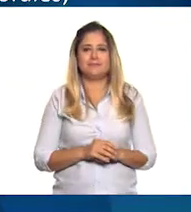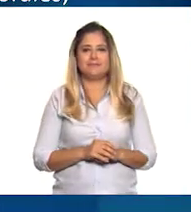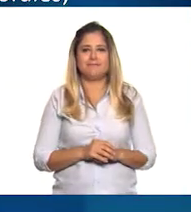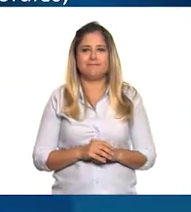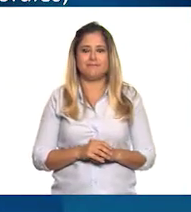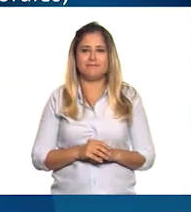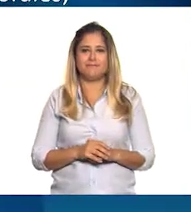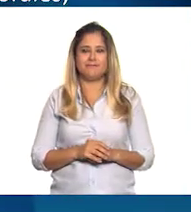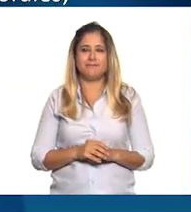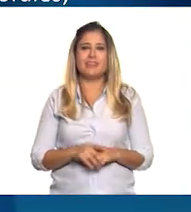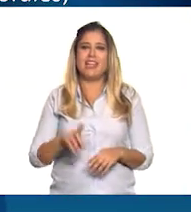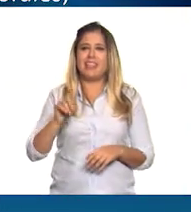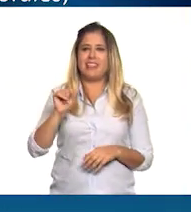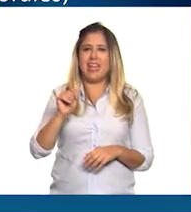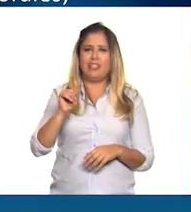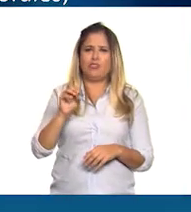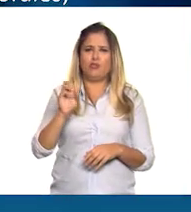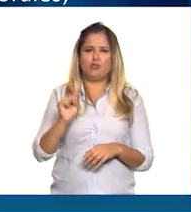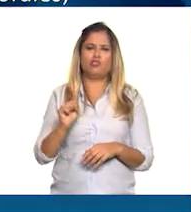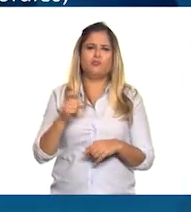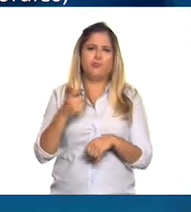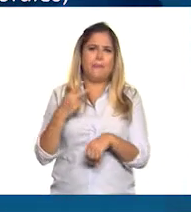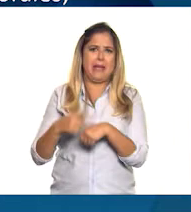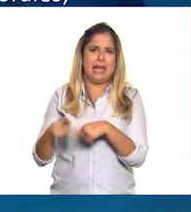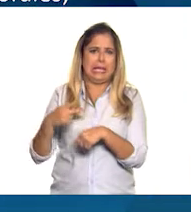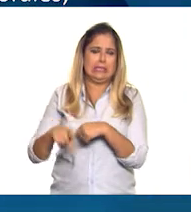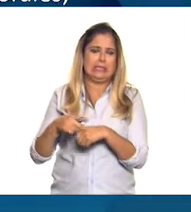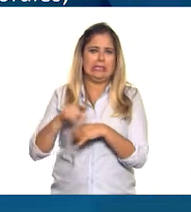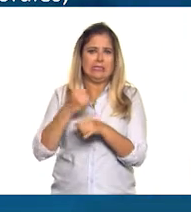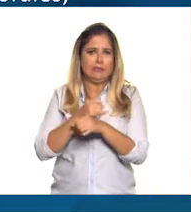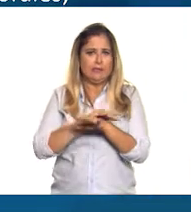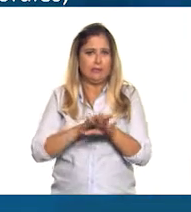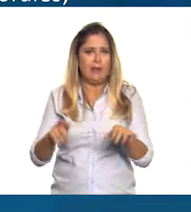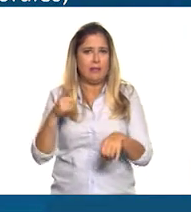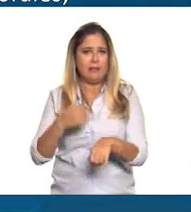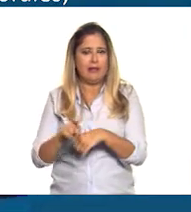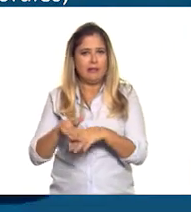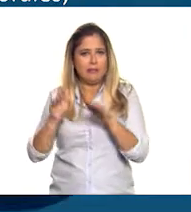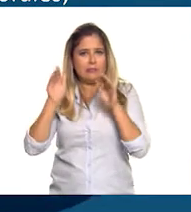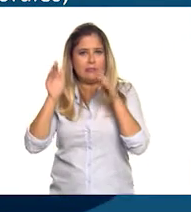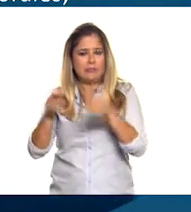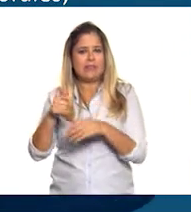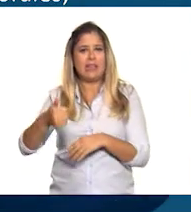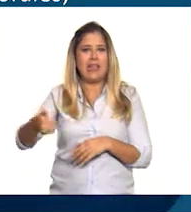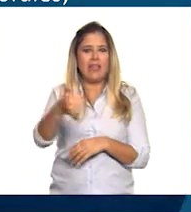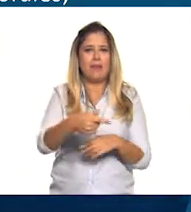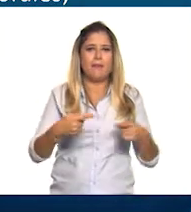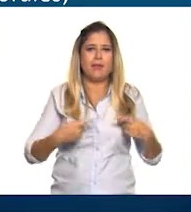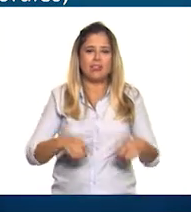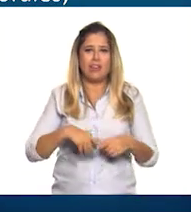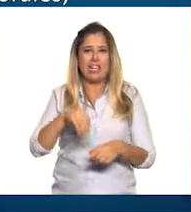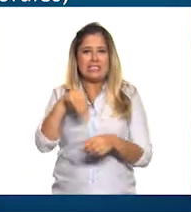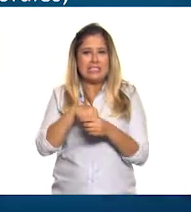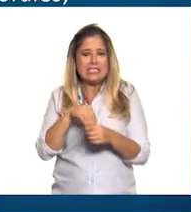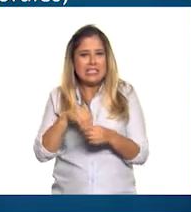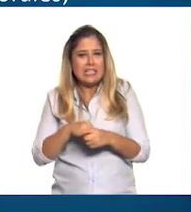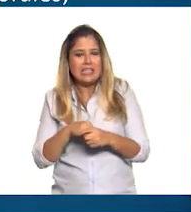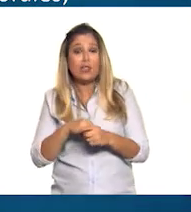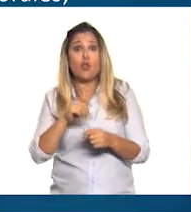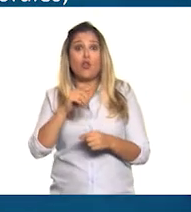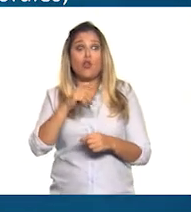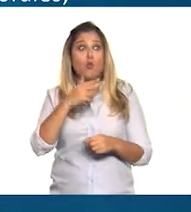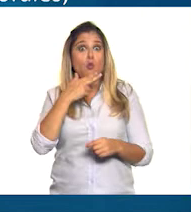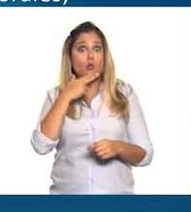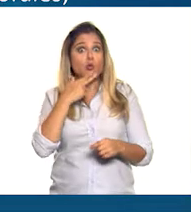Datos sensibles. Son datos personales que informan sobre los aspectos más íntimos de las personas y cuyo mal uso